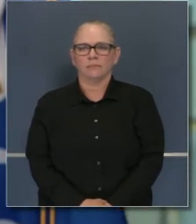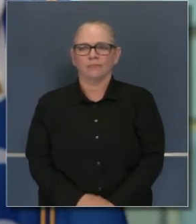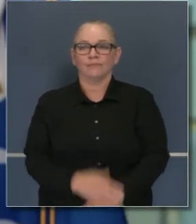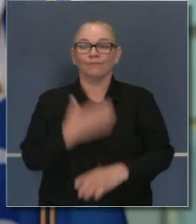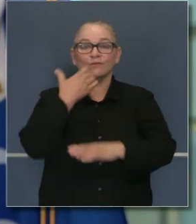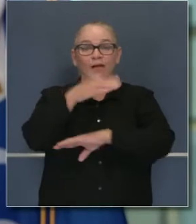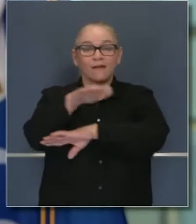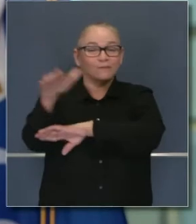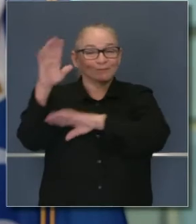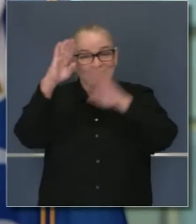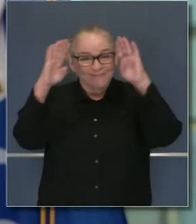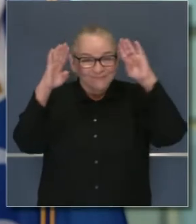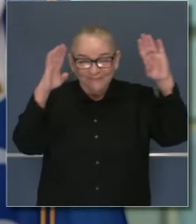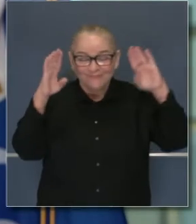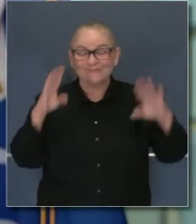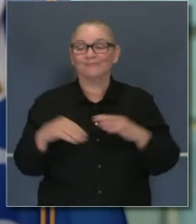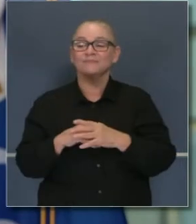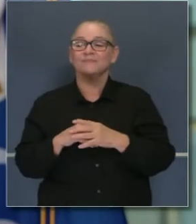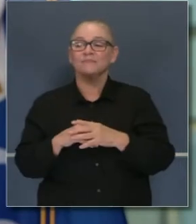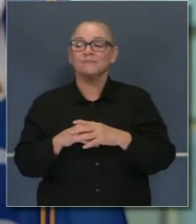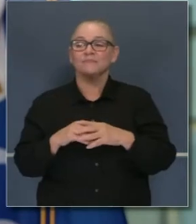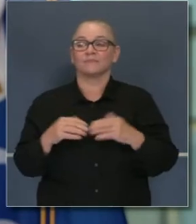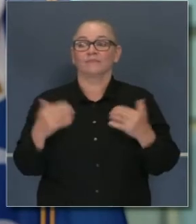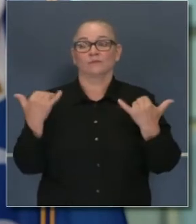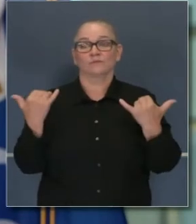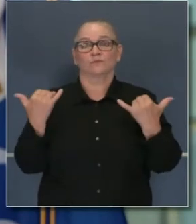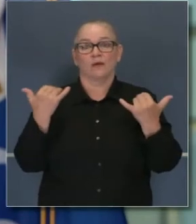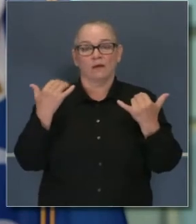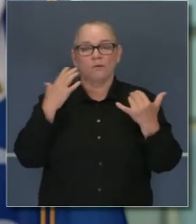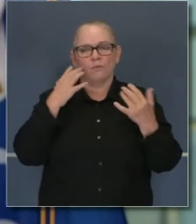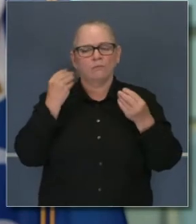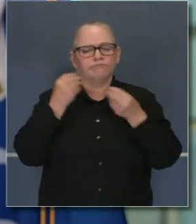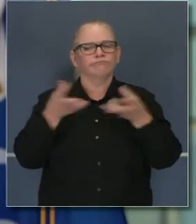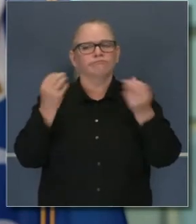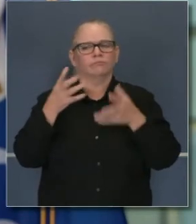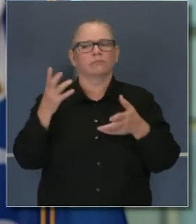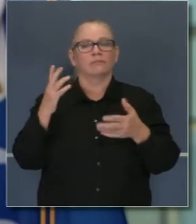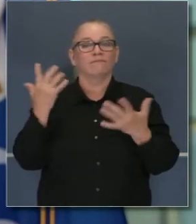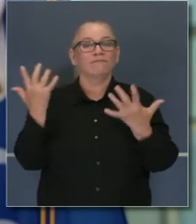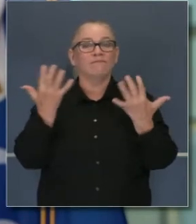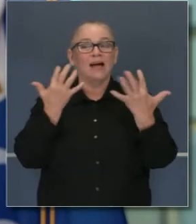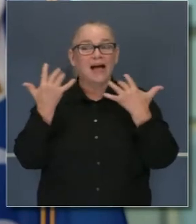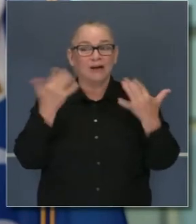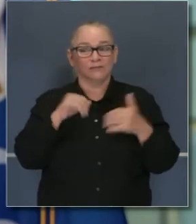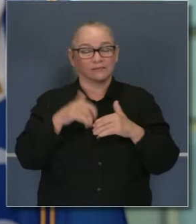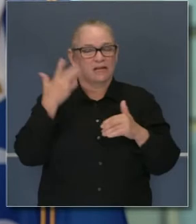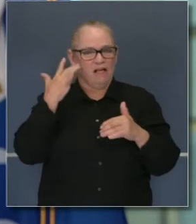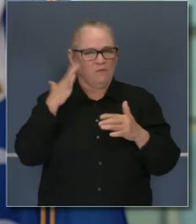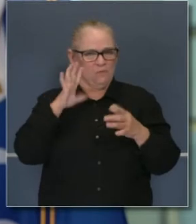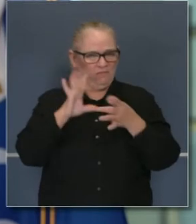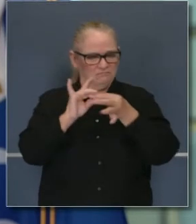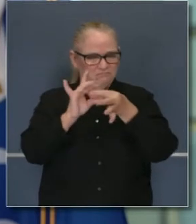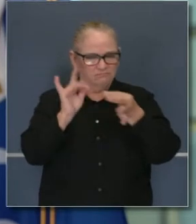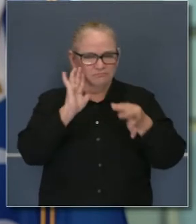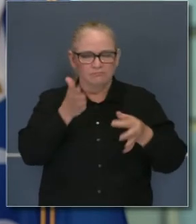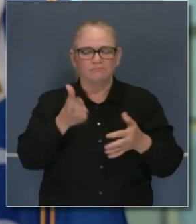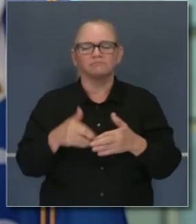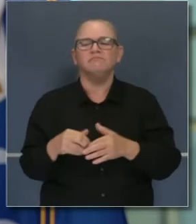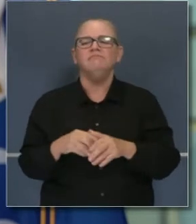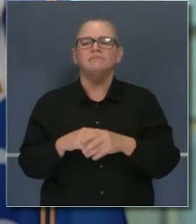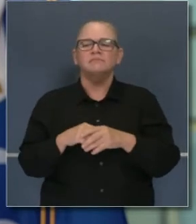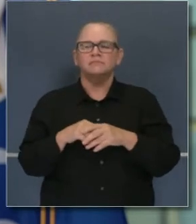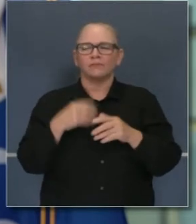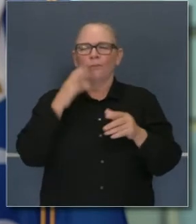buenas tardes a todos quiero empezar de una vez con una reseña acerca de los incendios forestales en el estado de california y